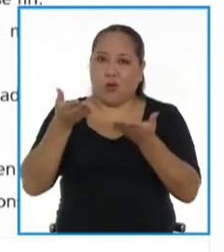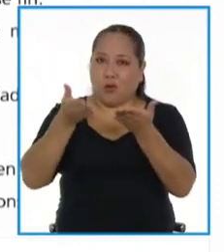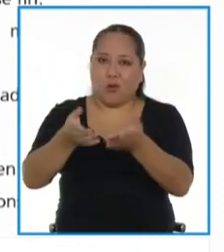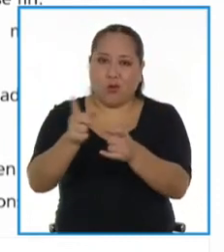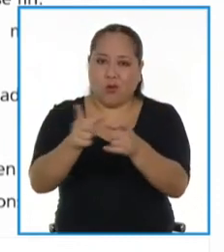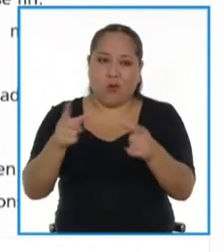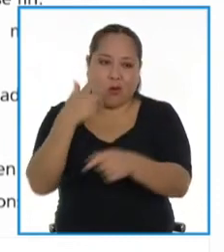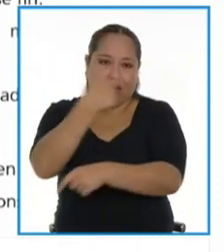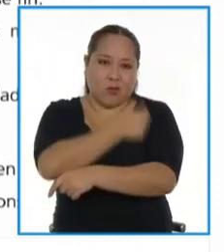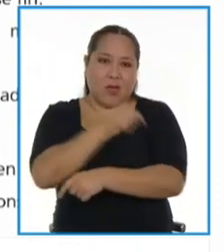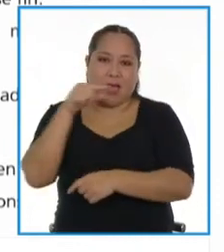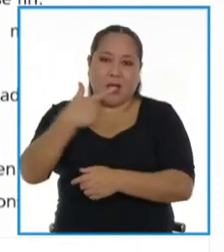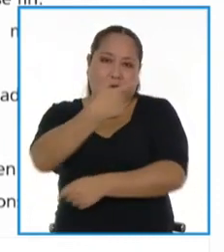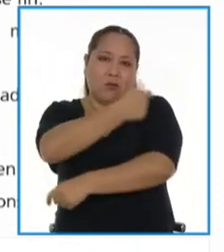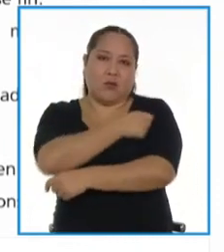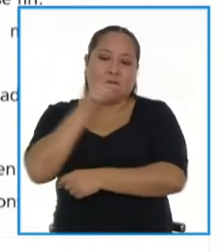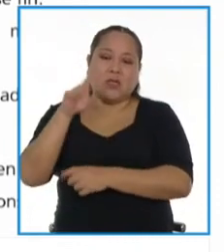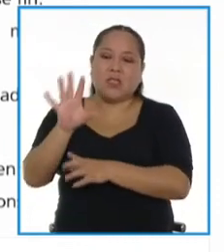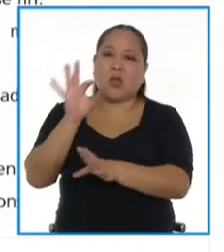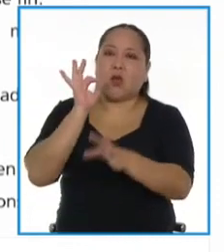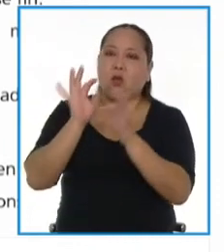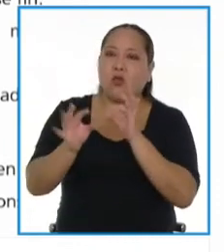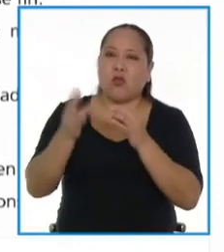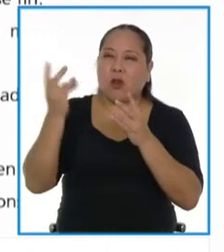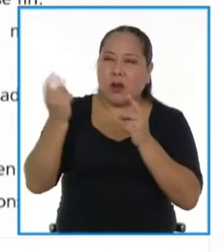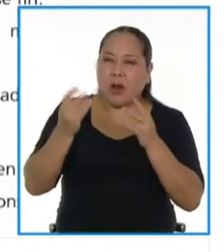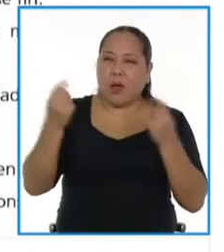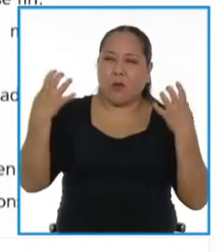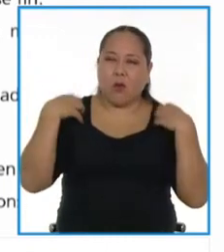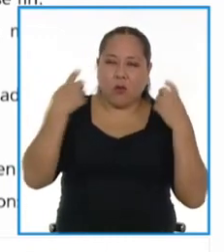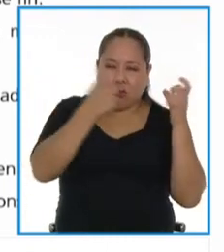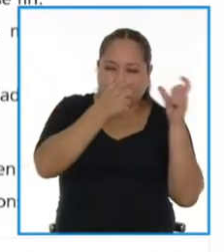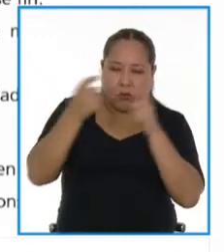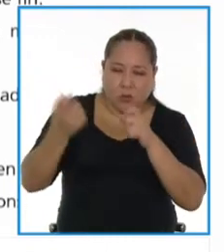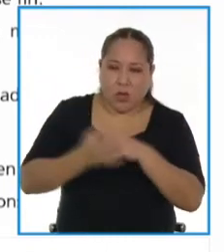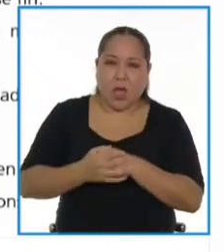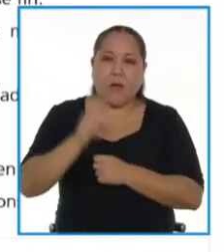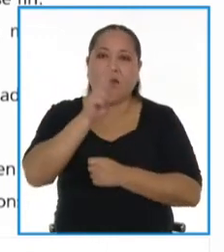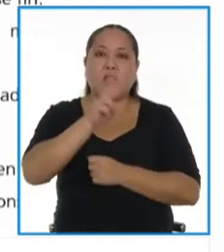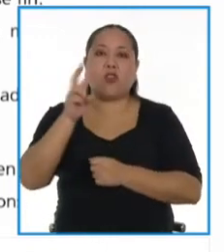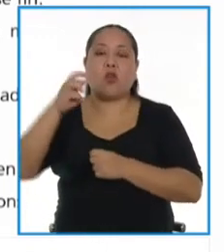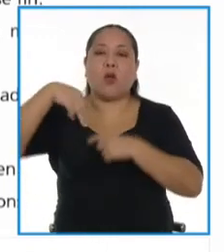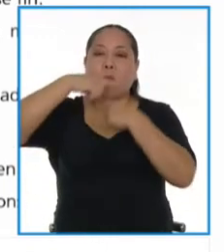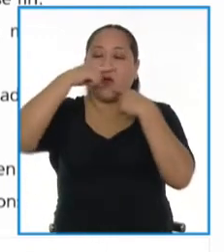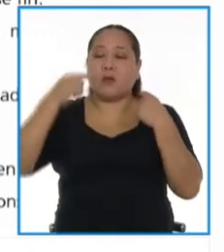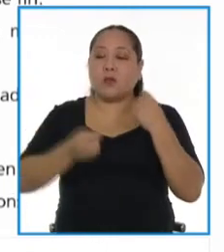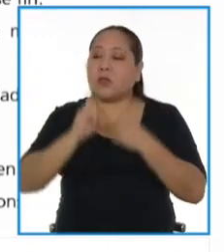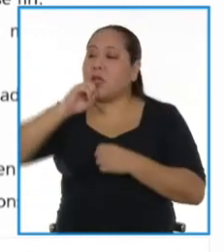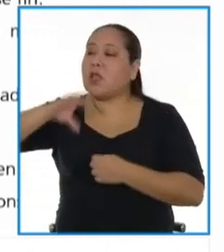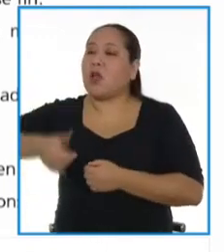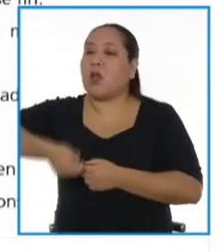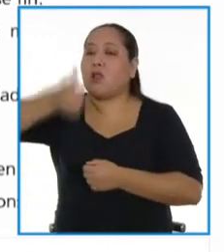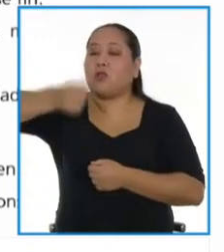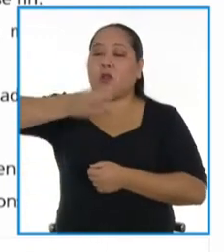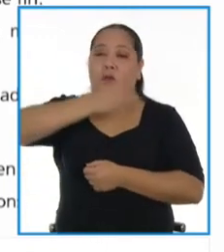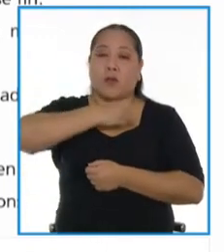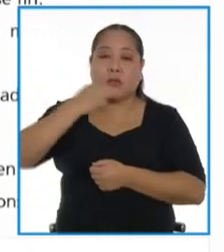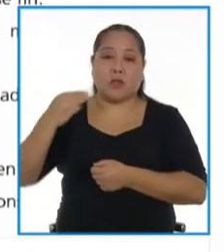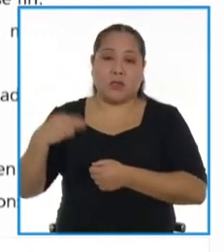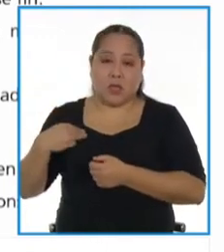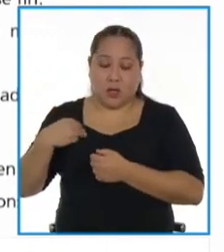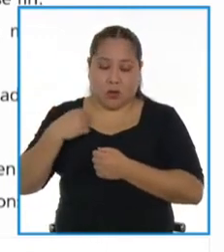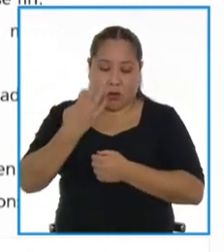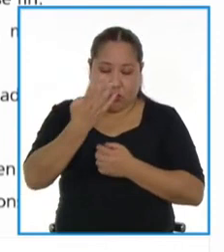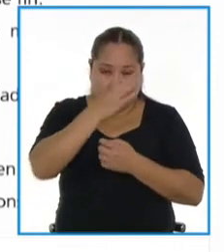embargo, dicha aplicación irregular fue detectada por la Contraloría el 22 de marzo y comunicada inmediatamente a las autoridades del Ministerio Público. La